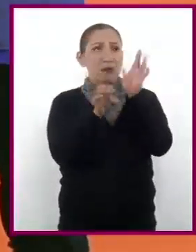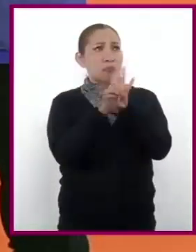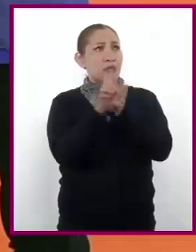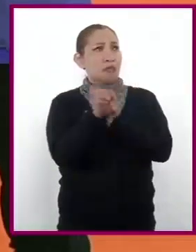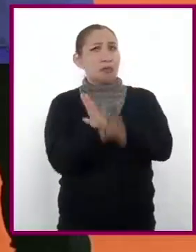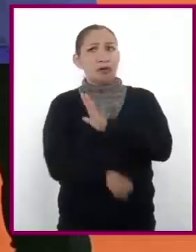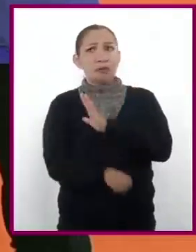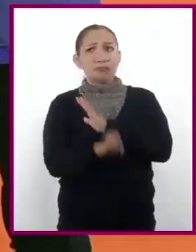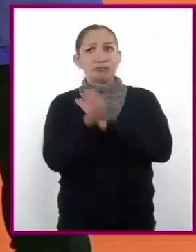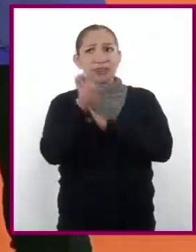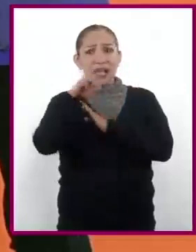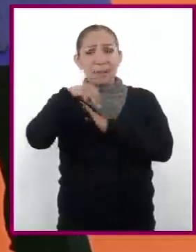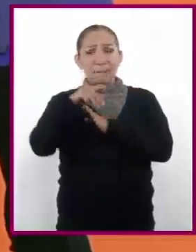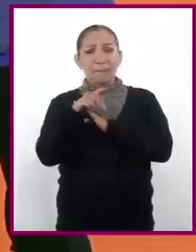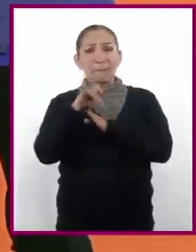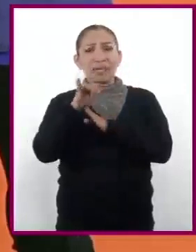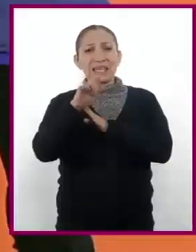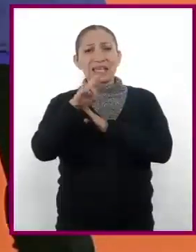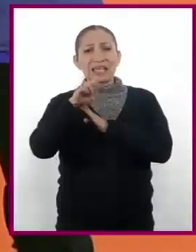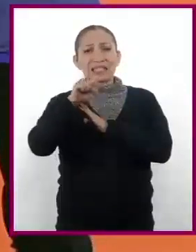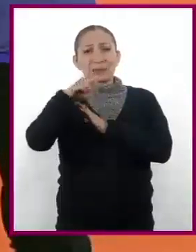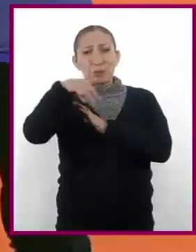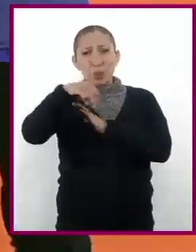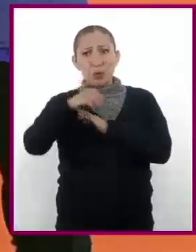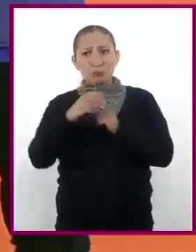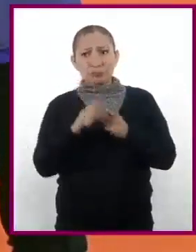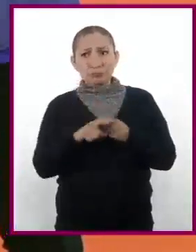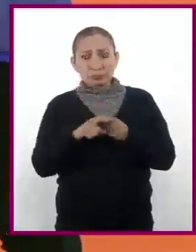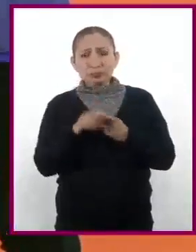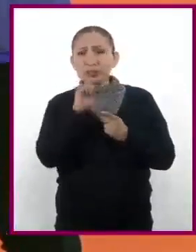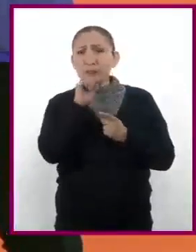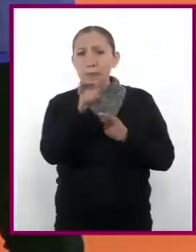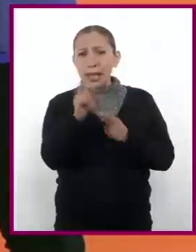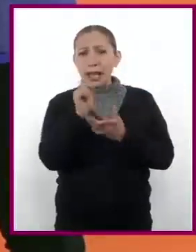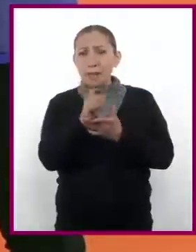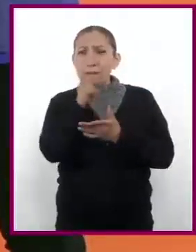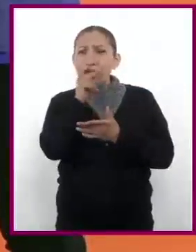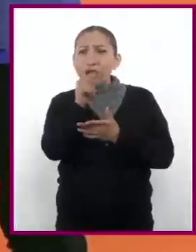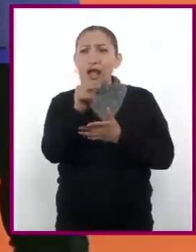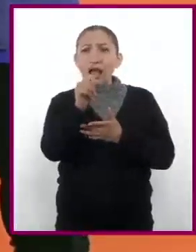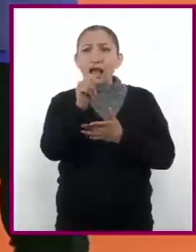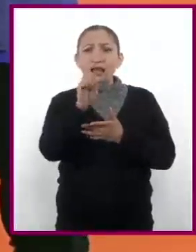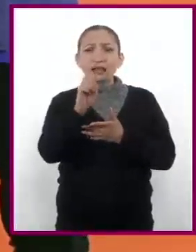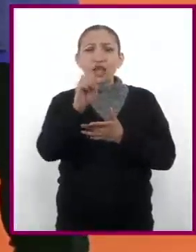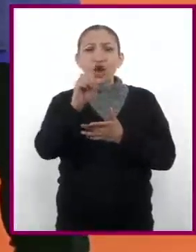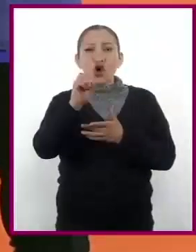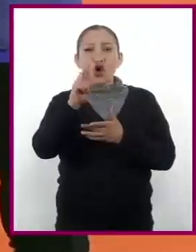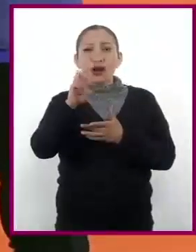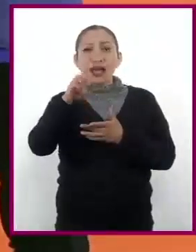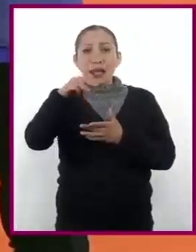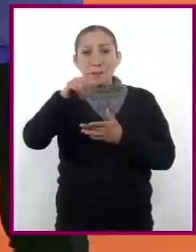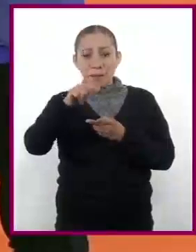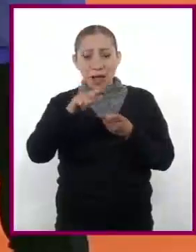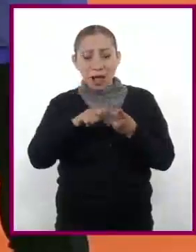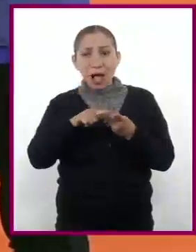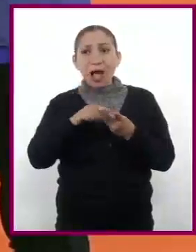como empirismo. También vi escritas la palabra teorema